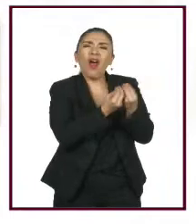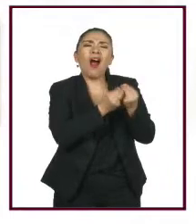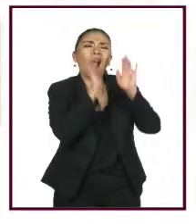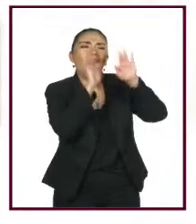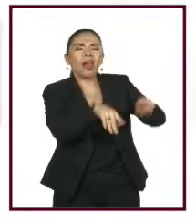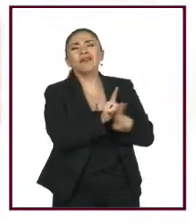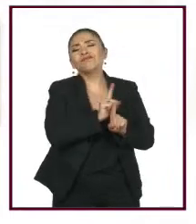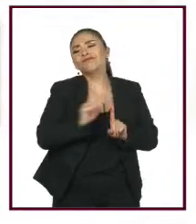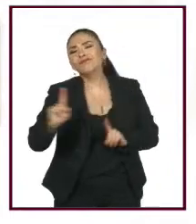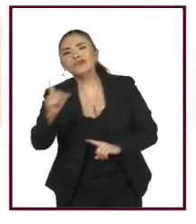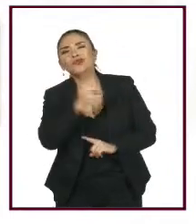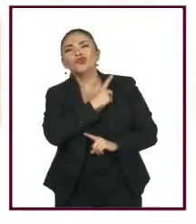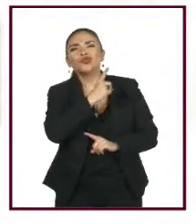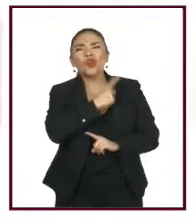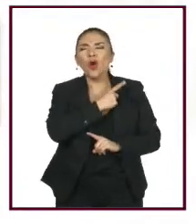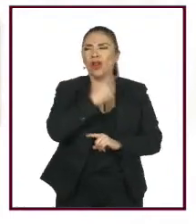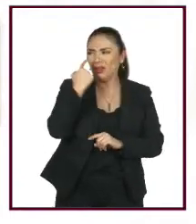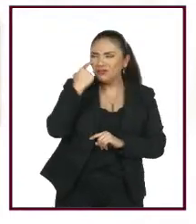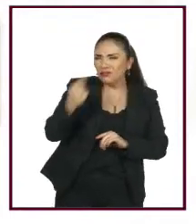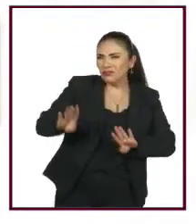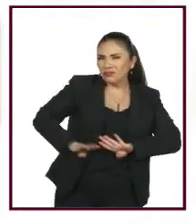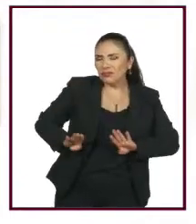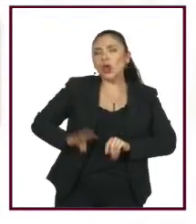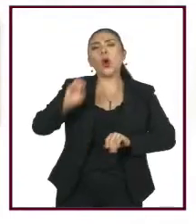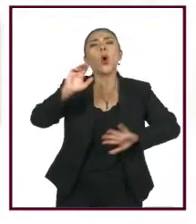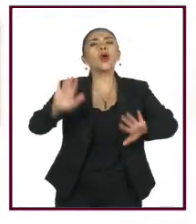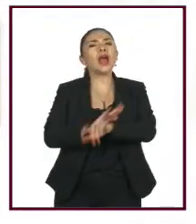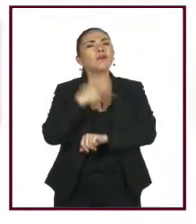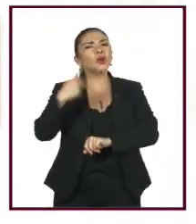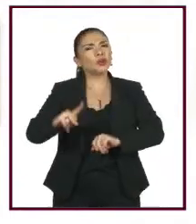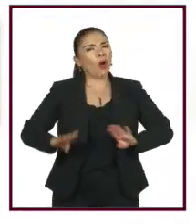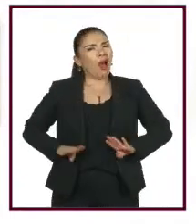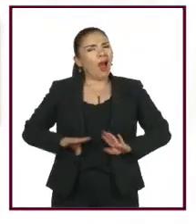aislarse de los mismos. También cambios en el estado